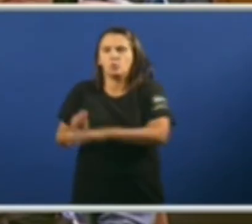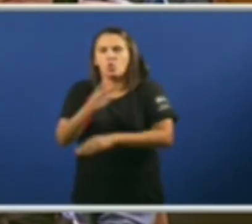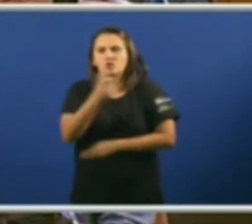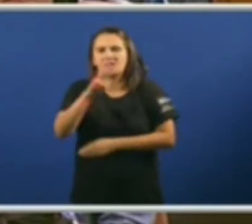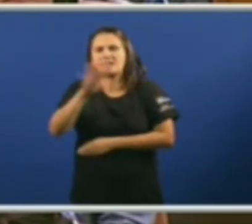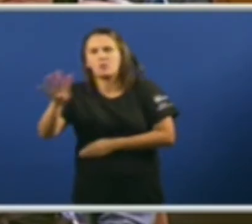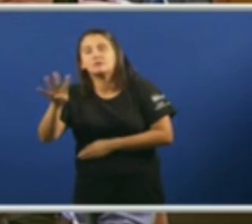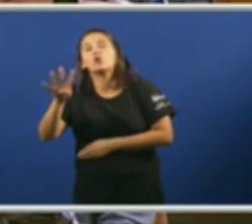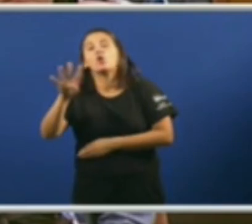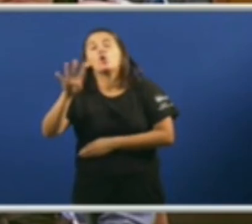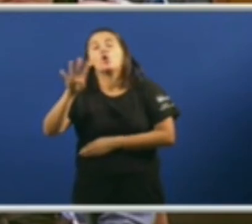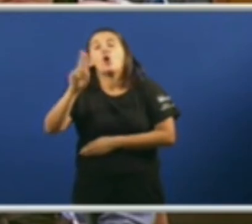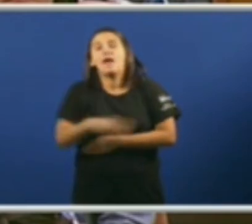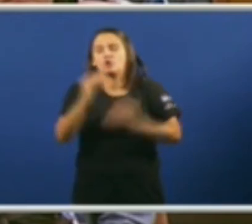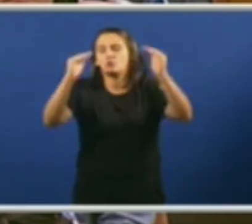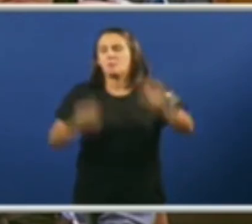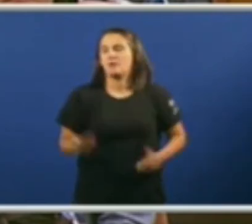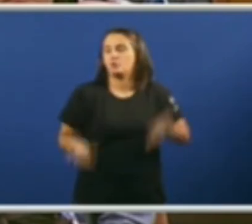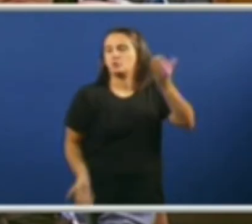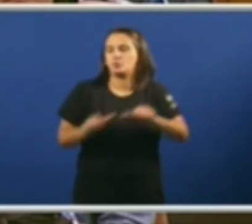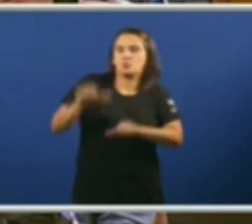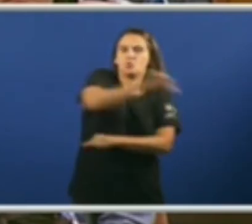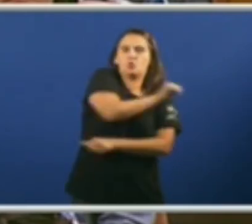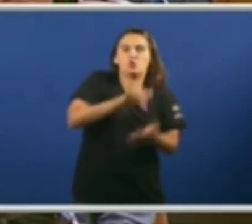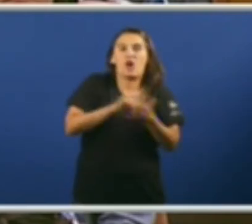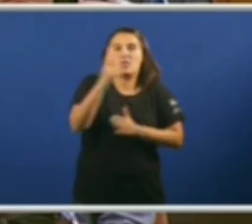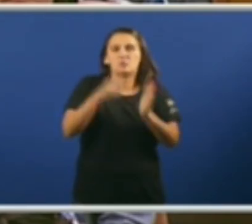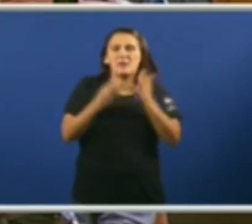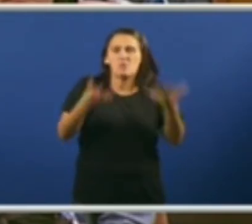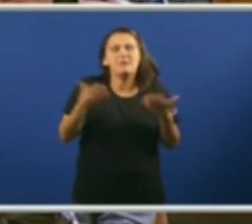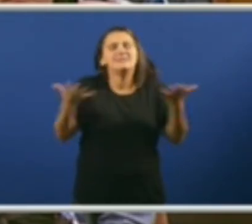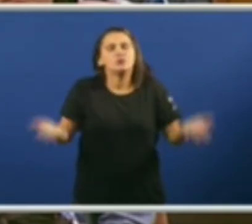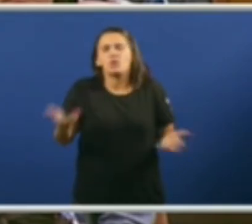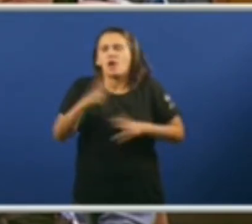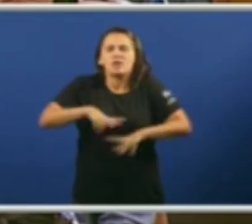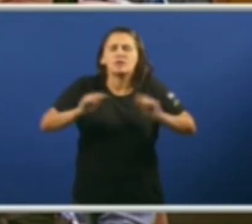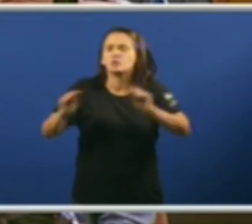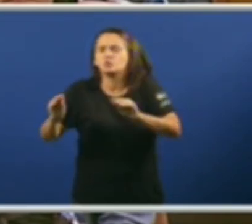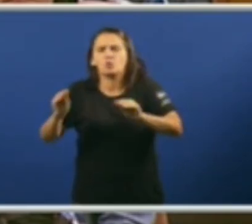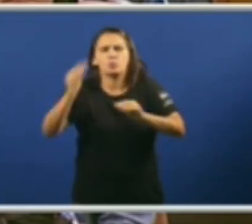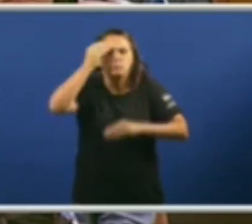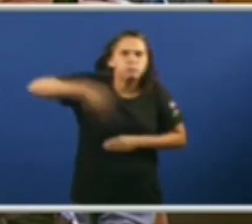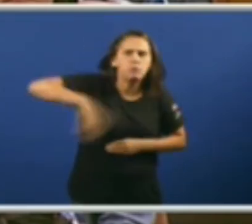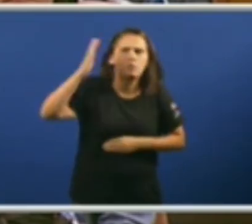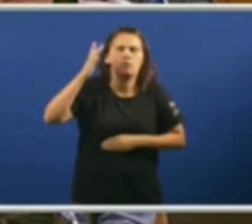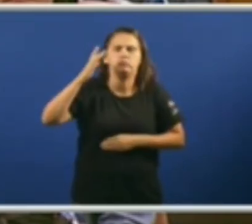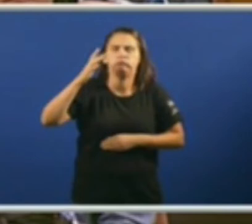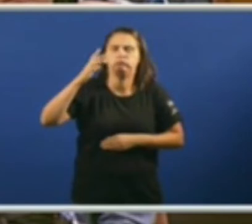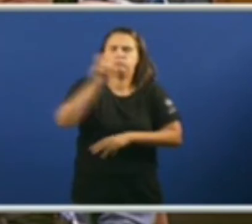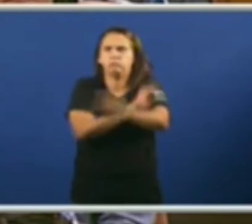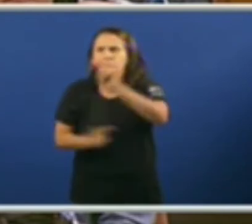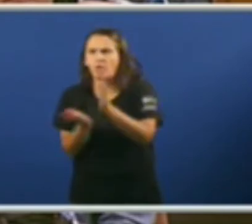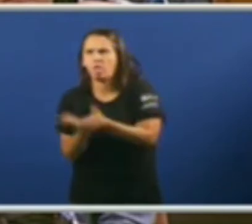millóns de euros menos do que había en 2009. Por lo tanto, deixe de facer malabarismos e de torturar a realidade e